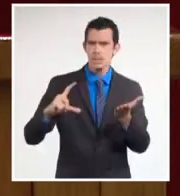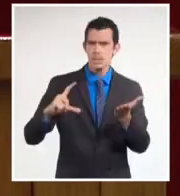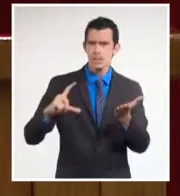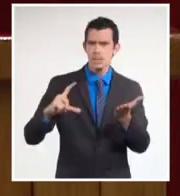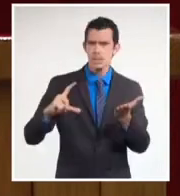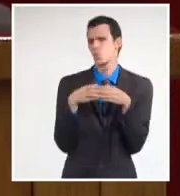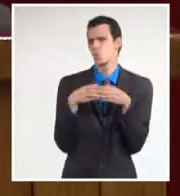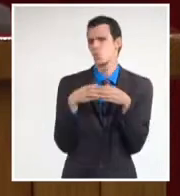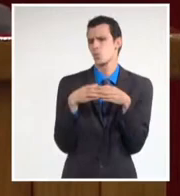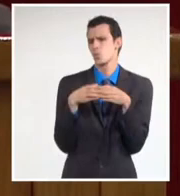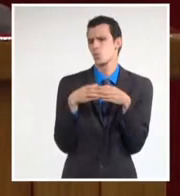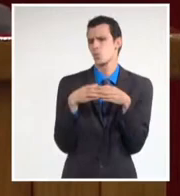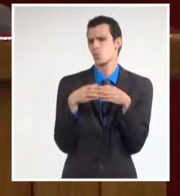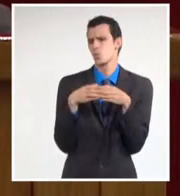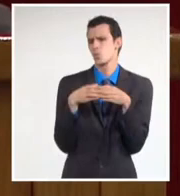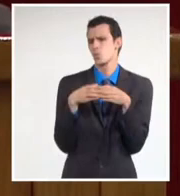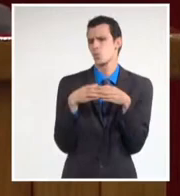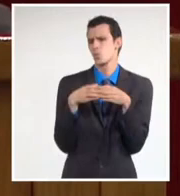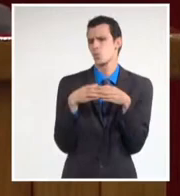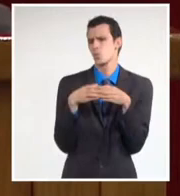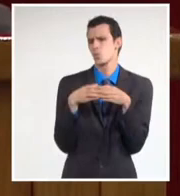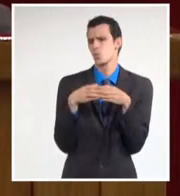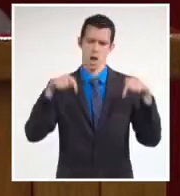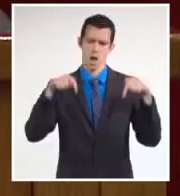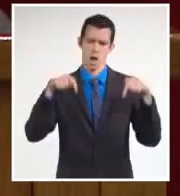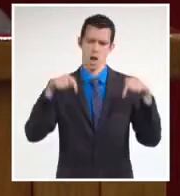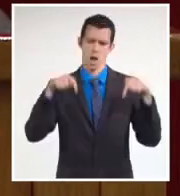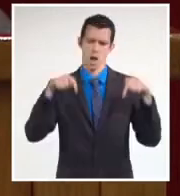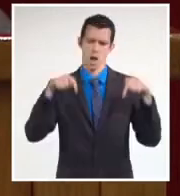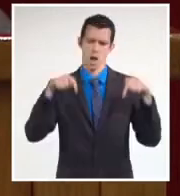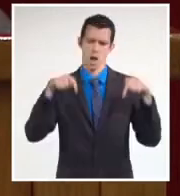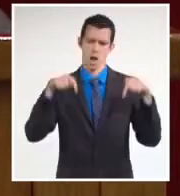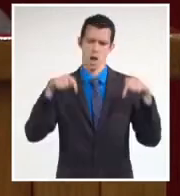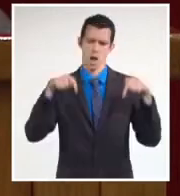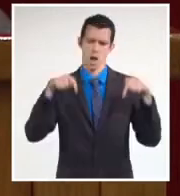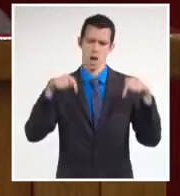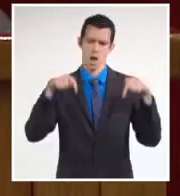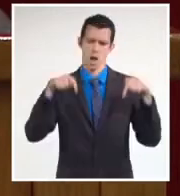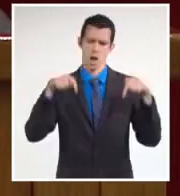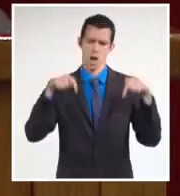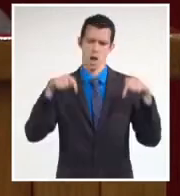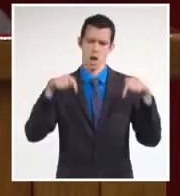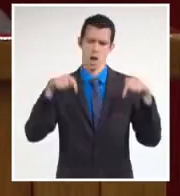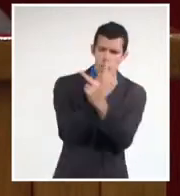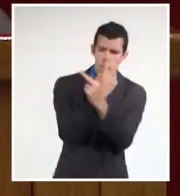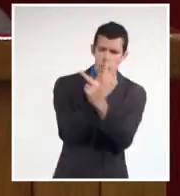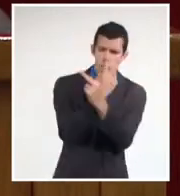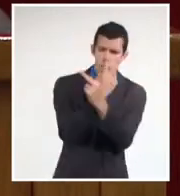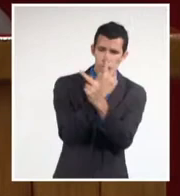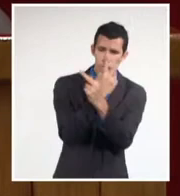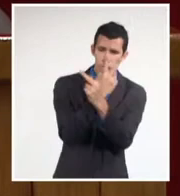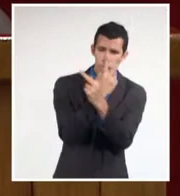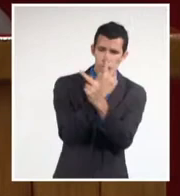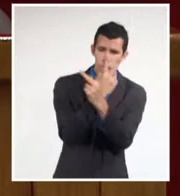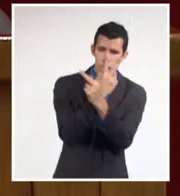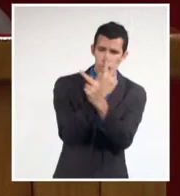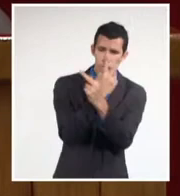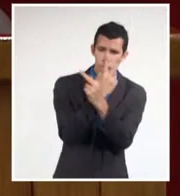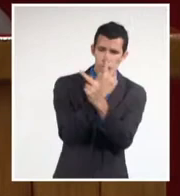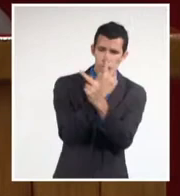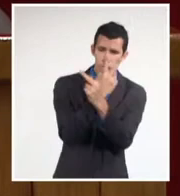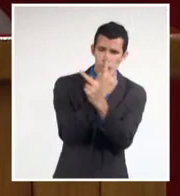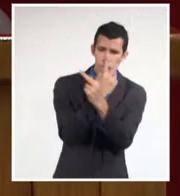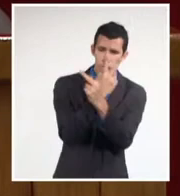objeto de intensas jornadas de debate durante el Congreso, como las acciones para revitalizar y actualizar el funcionamiento de los